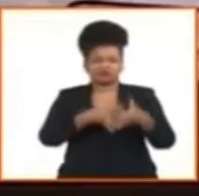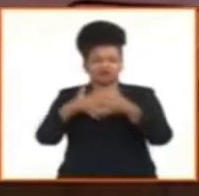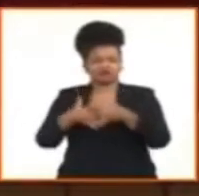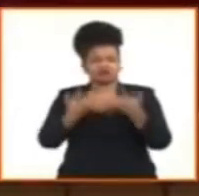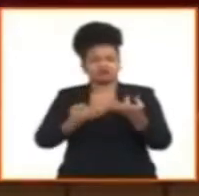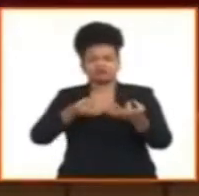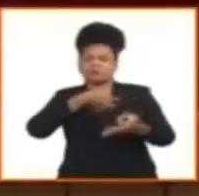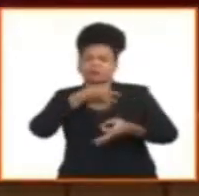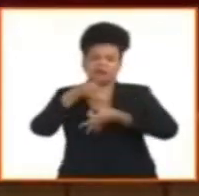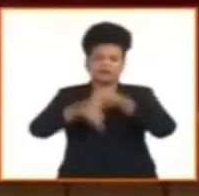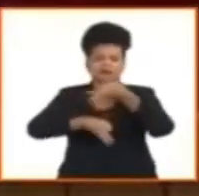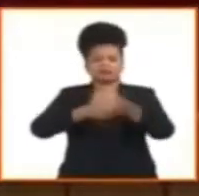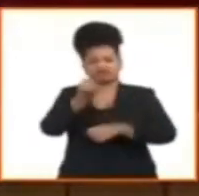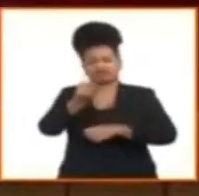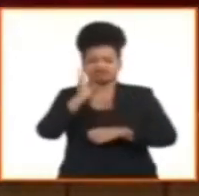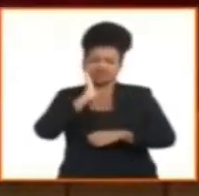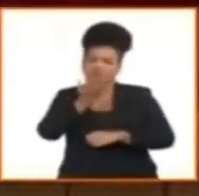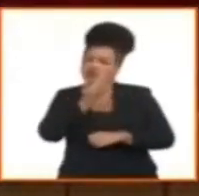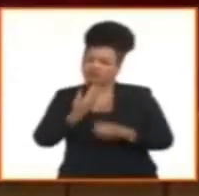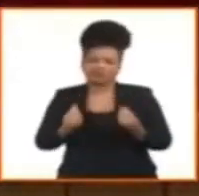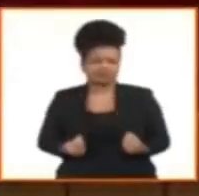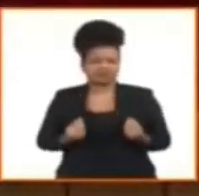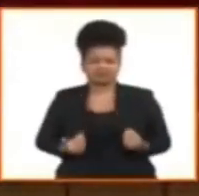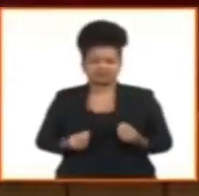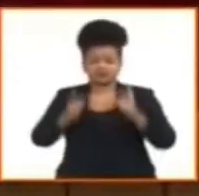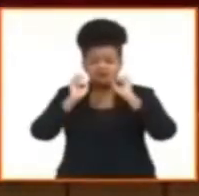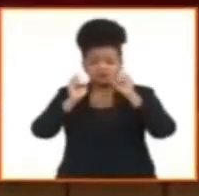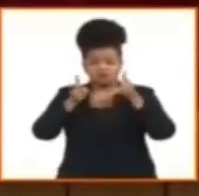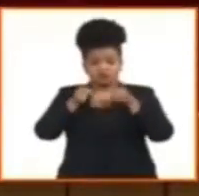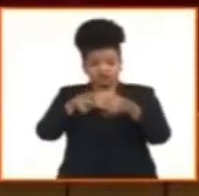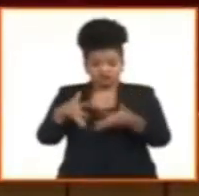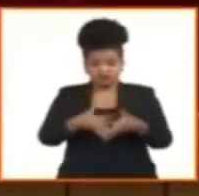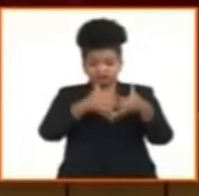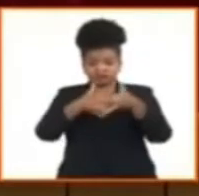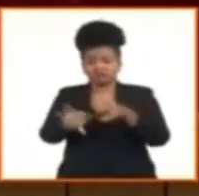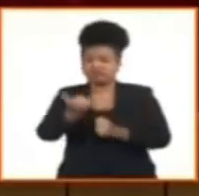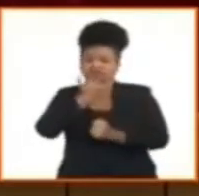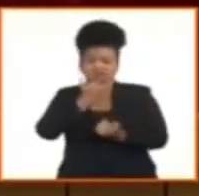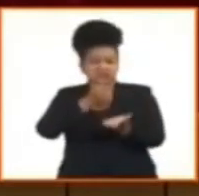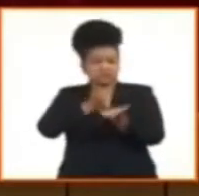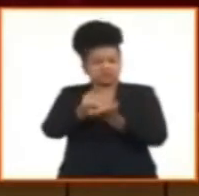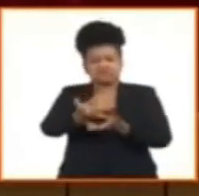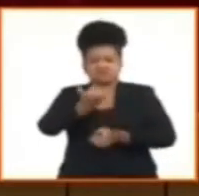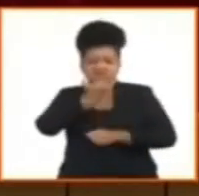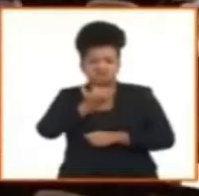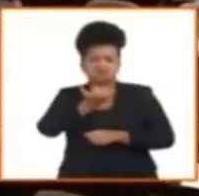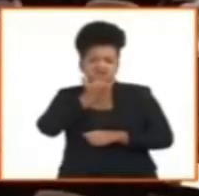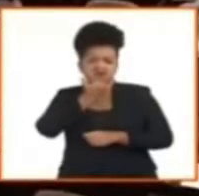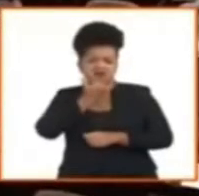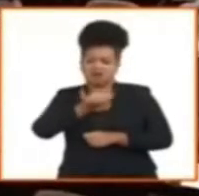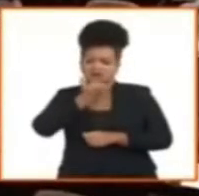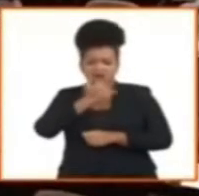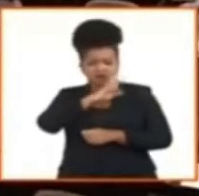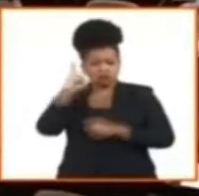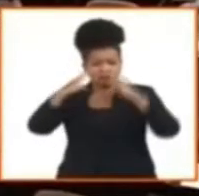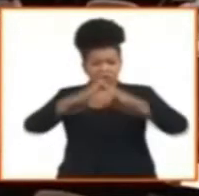y acciones. Se trata de una política fallida y que volverá a fracasar en su propósito de derrocar a la revolución y